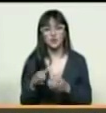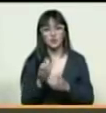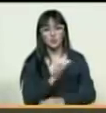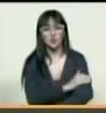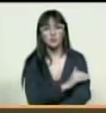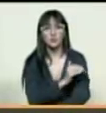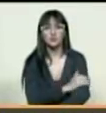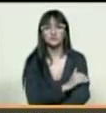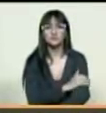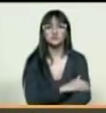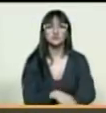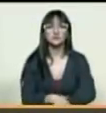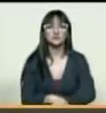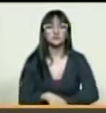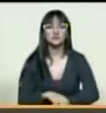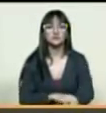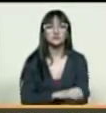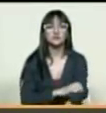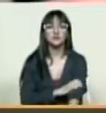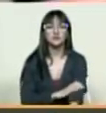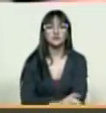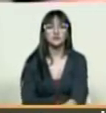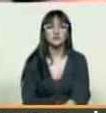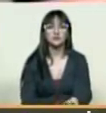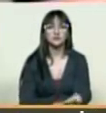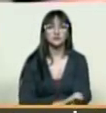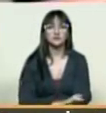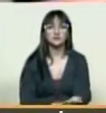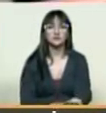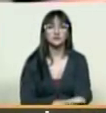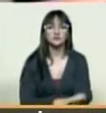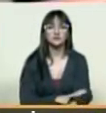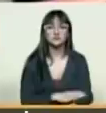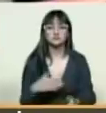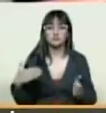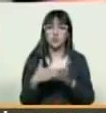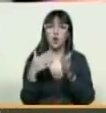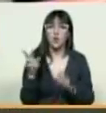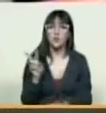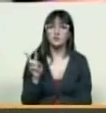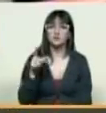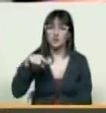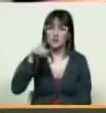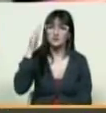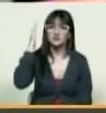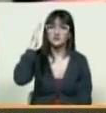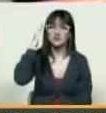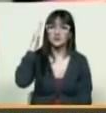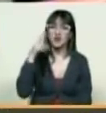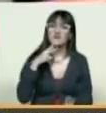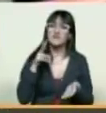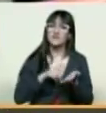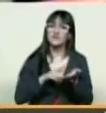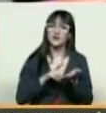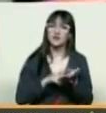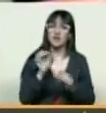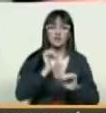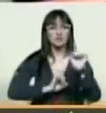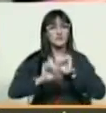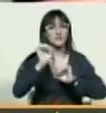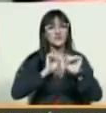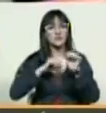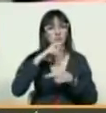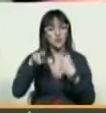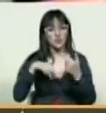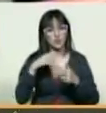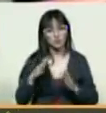de del continente americano. Y aquel que se meta con Venezuela, que sepa que con la verdad defenderemos la